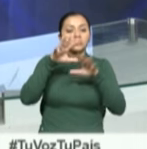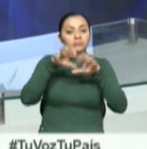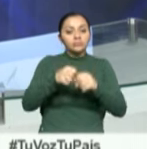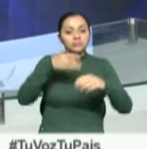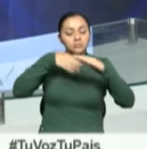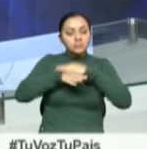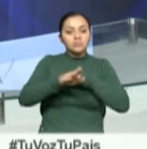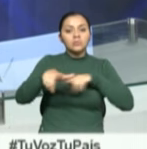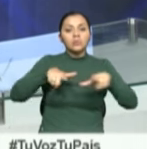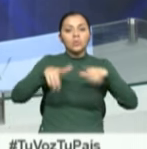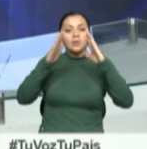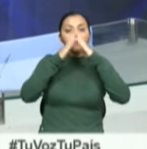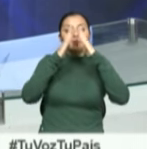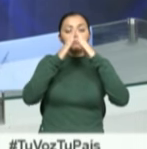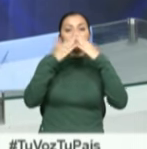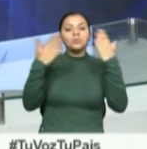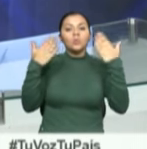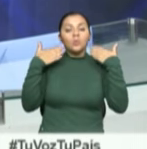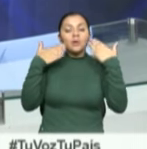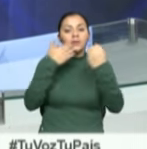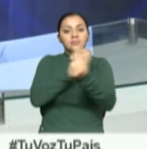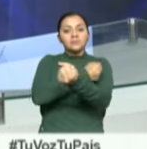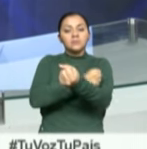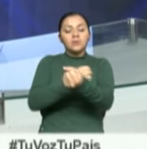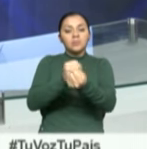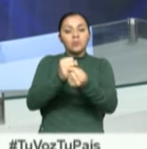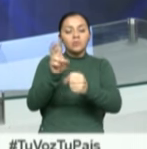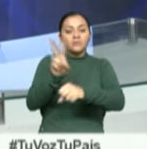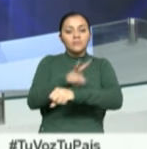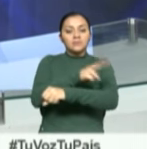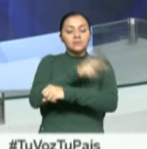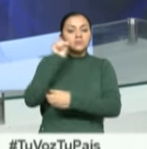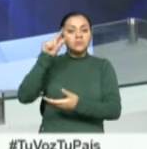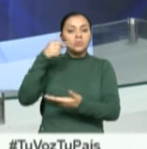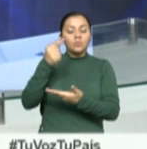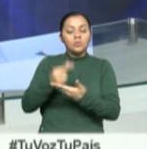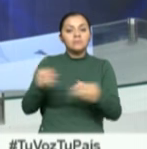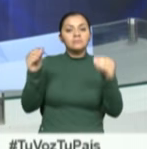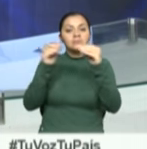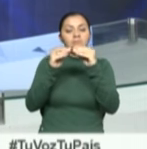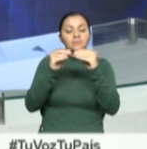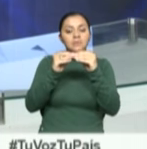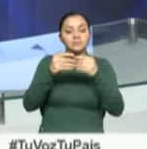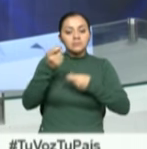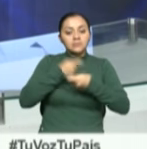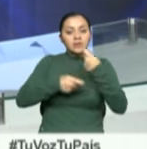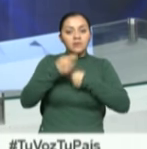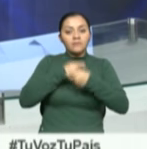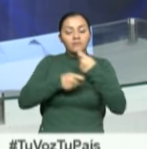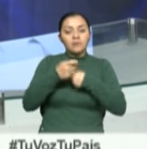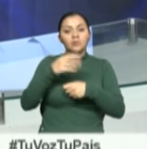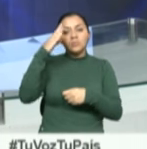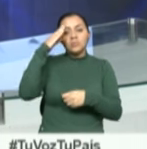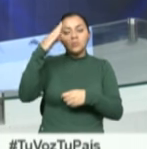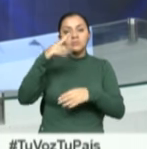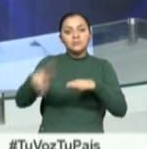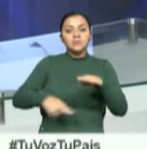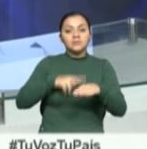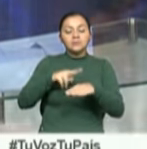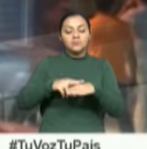el caso Petroecuador fueron ejecutados por la Fiscalía del Guayas y la Unidad Antilavado de Activos de la Policía